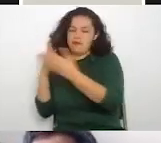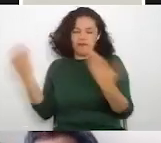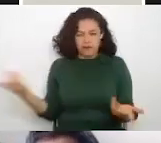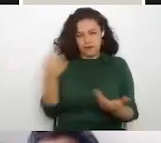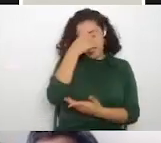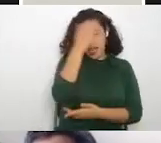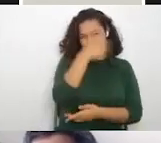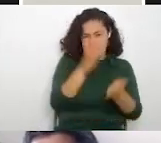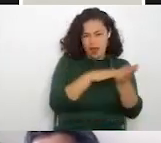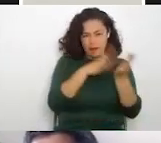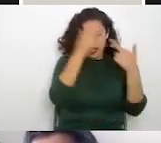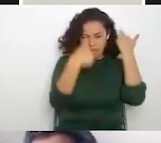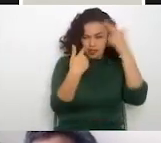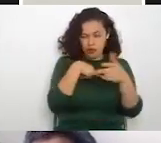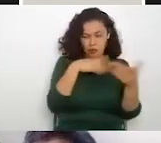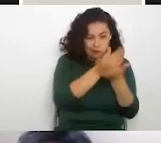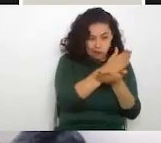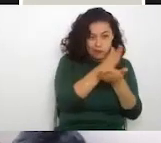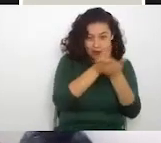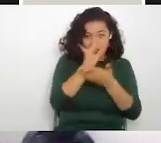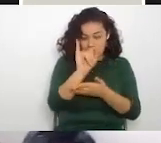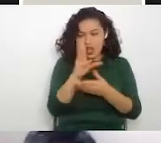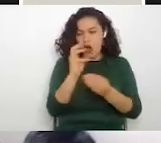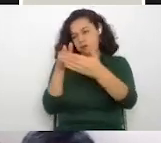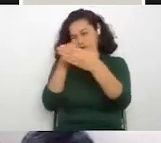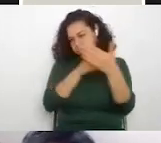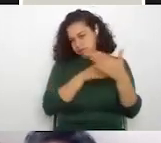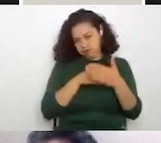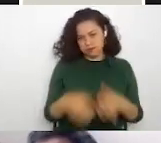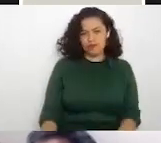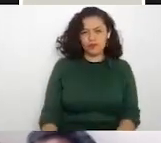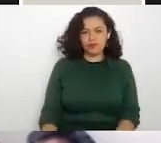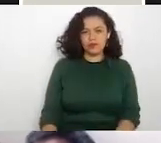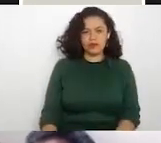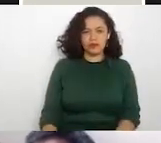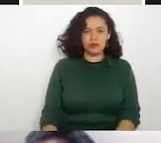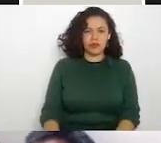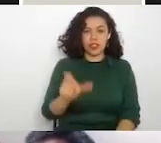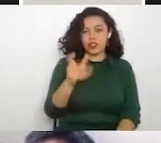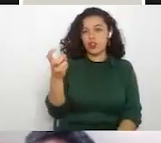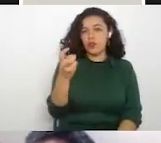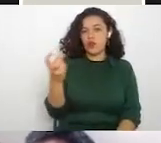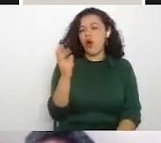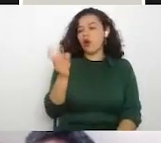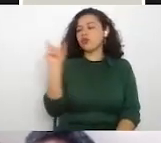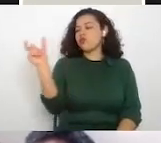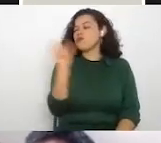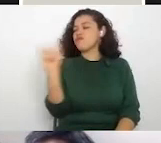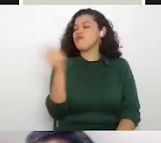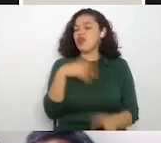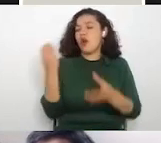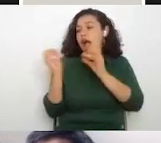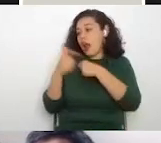ciertos documentos. Esto cuando se requiere por cuestiones de confidencialidad,